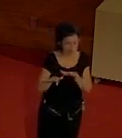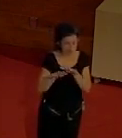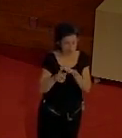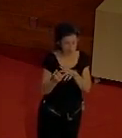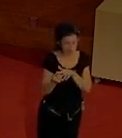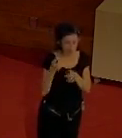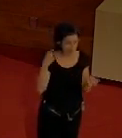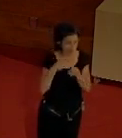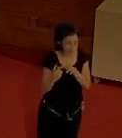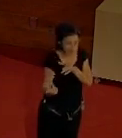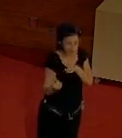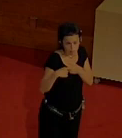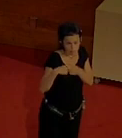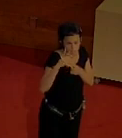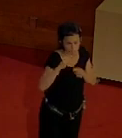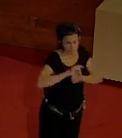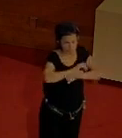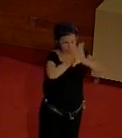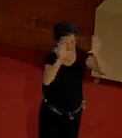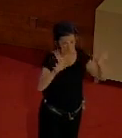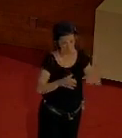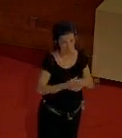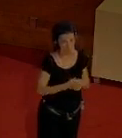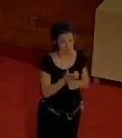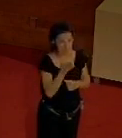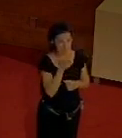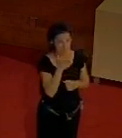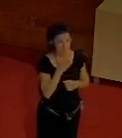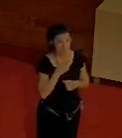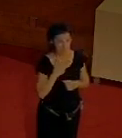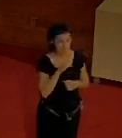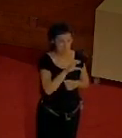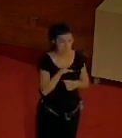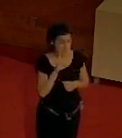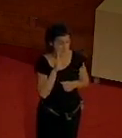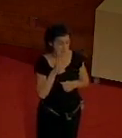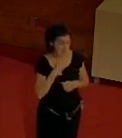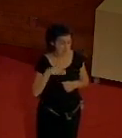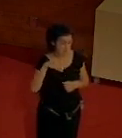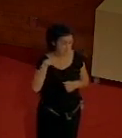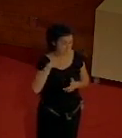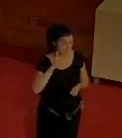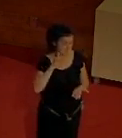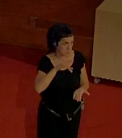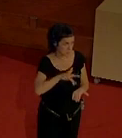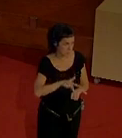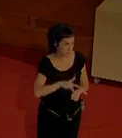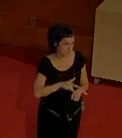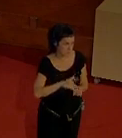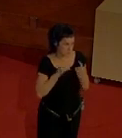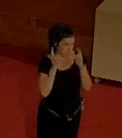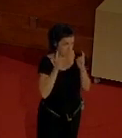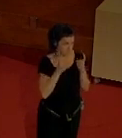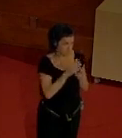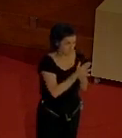es una obviedad y que si yo soy presidente de Cualquiera de esos países voy a intentar jugar a dos manos pues lo que le